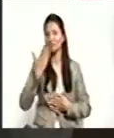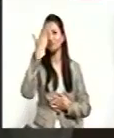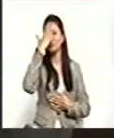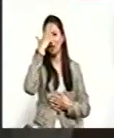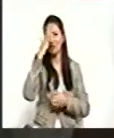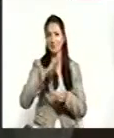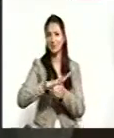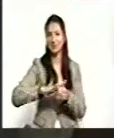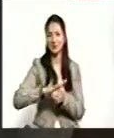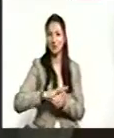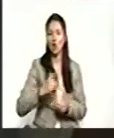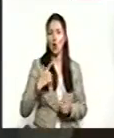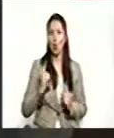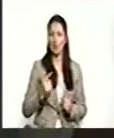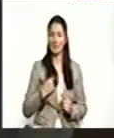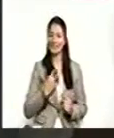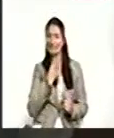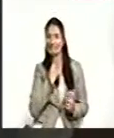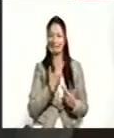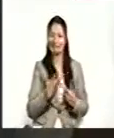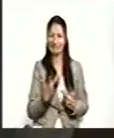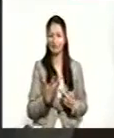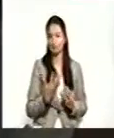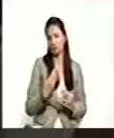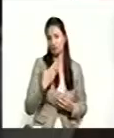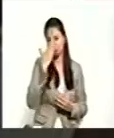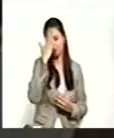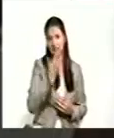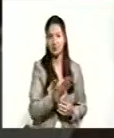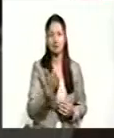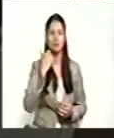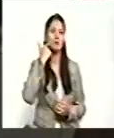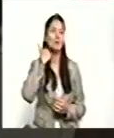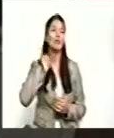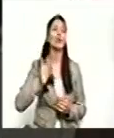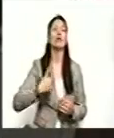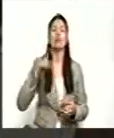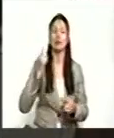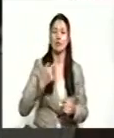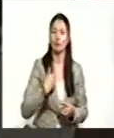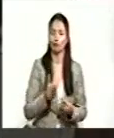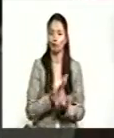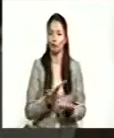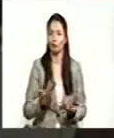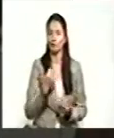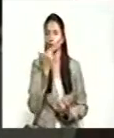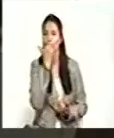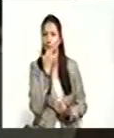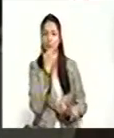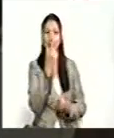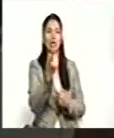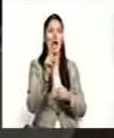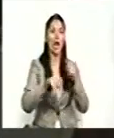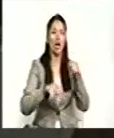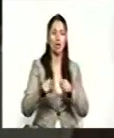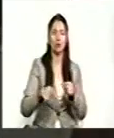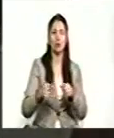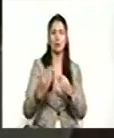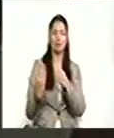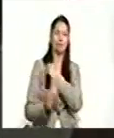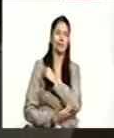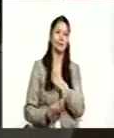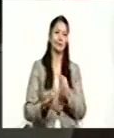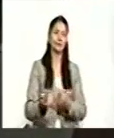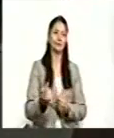mis limitaciones y defectos con errores y faltantes que puedan imputarse a los gobiernos